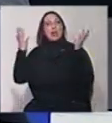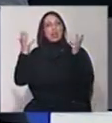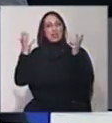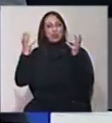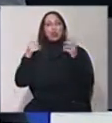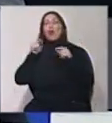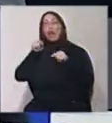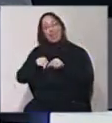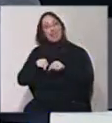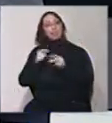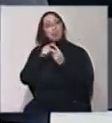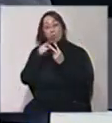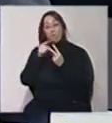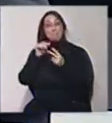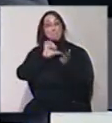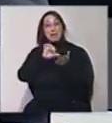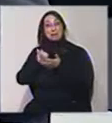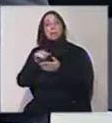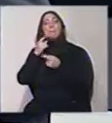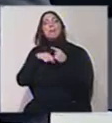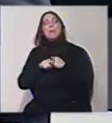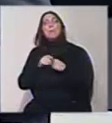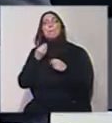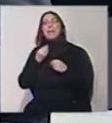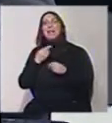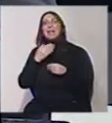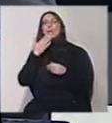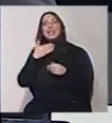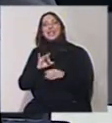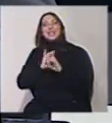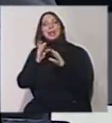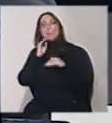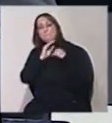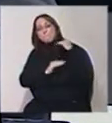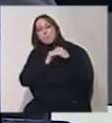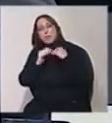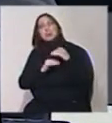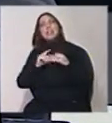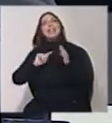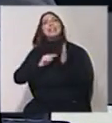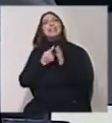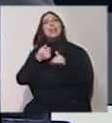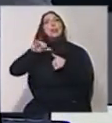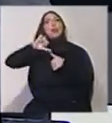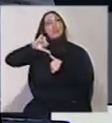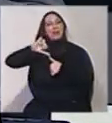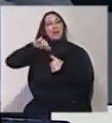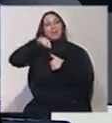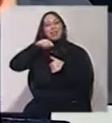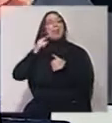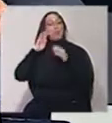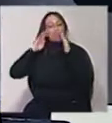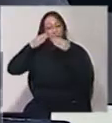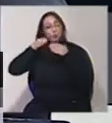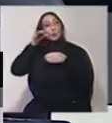2 países. Pero para poder entender esto, es decir, este proceso que se dio en Centroamérica en particular, que se fue